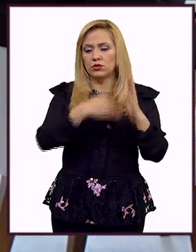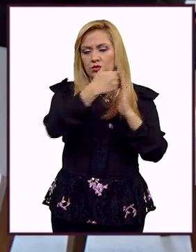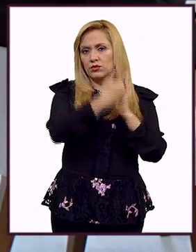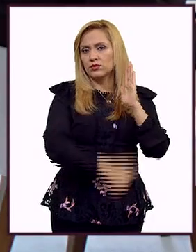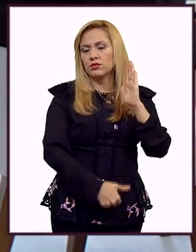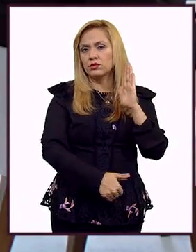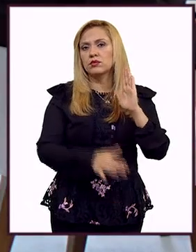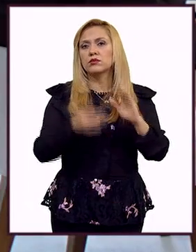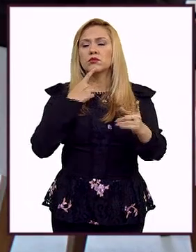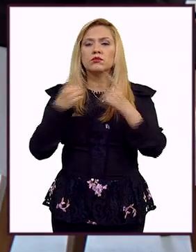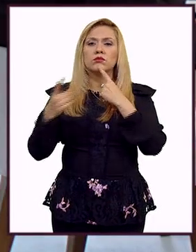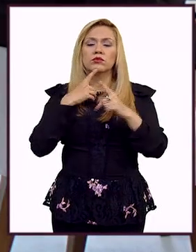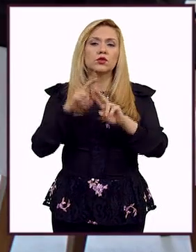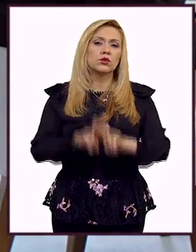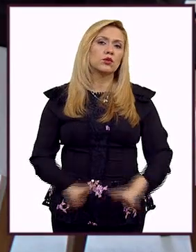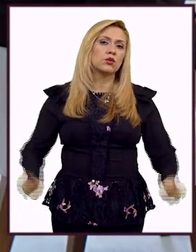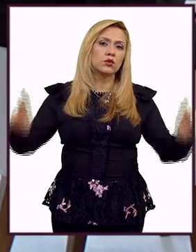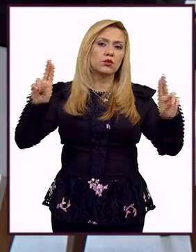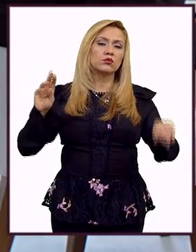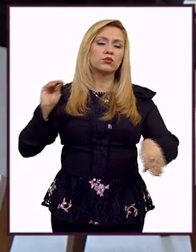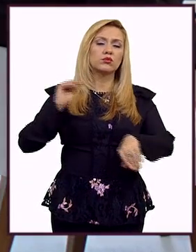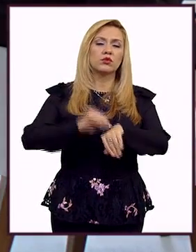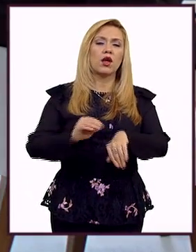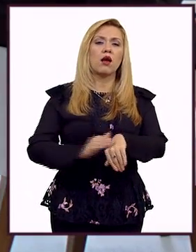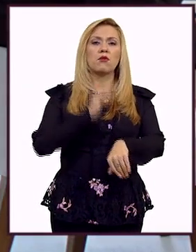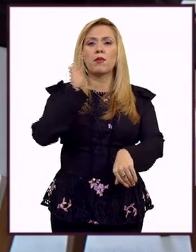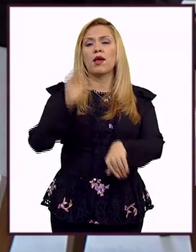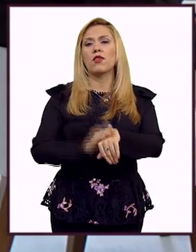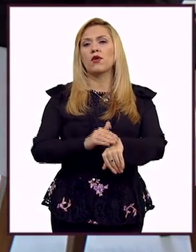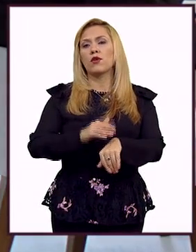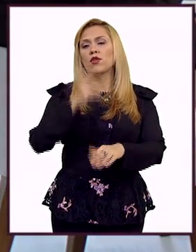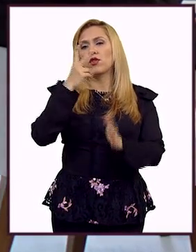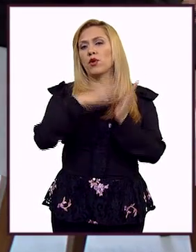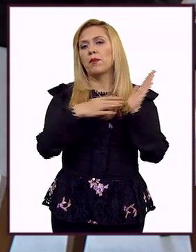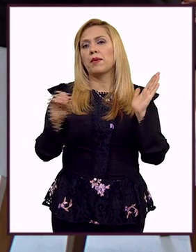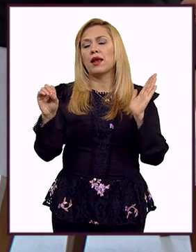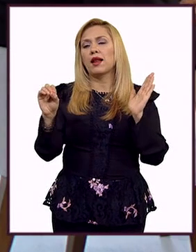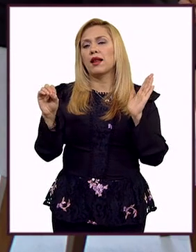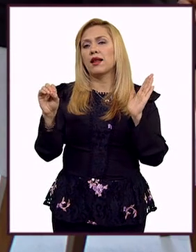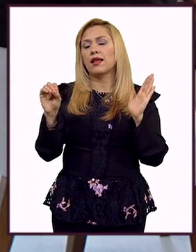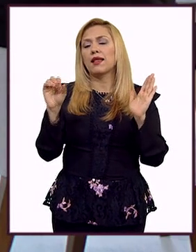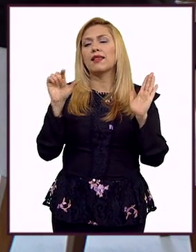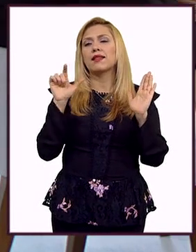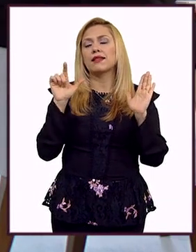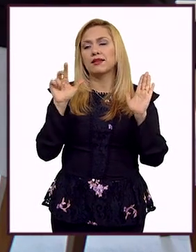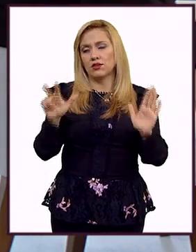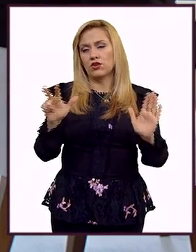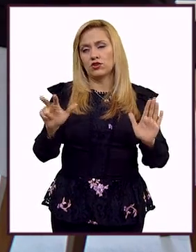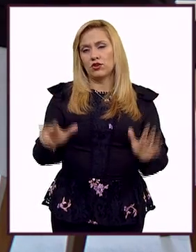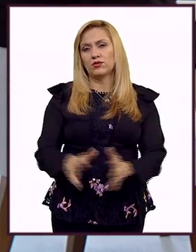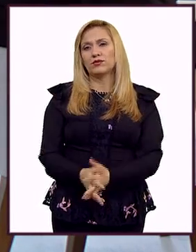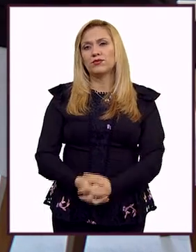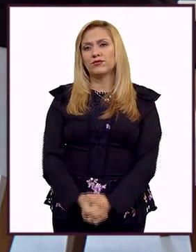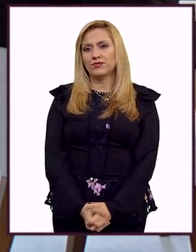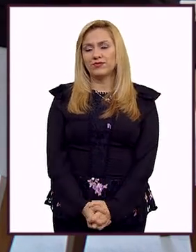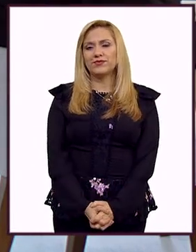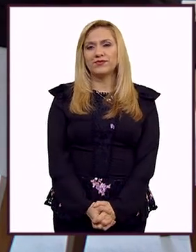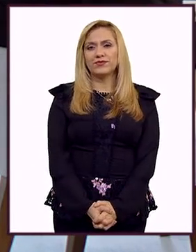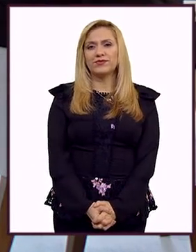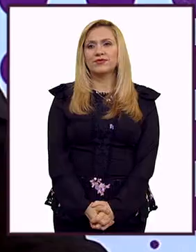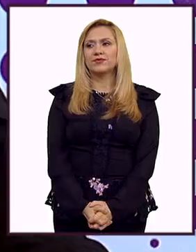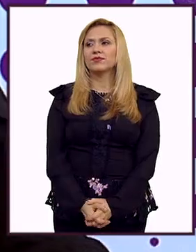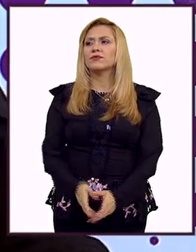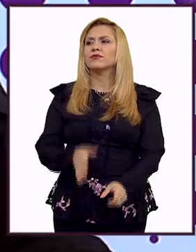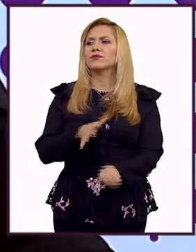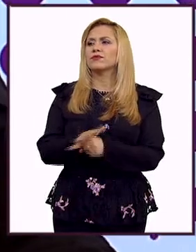discutió a nivel de Naciones Unidas y se aprueba en el año 2018. Siempre 2018. Ahora, ¿cuáles